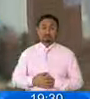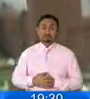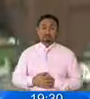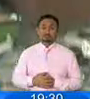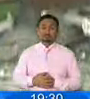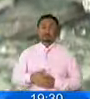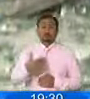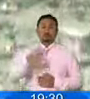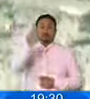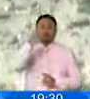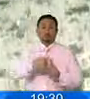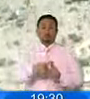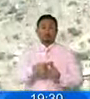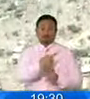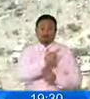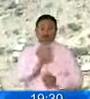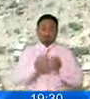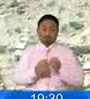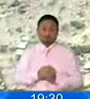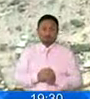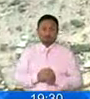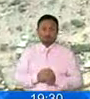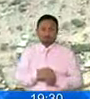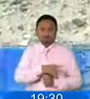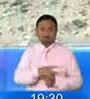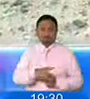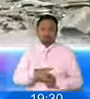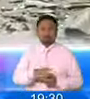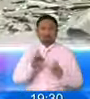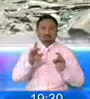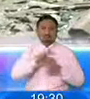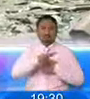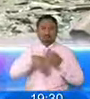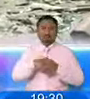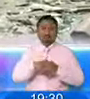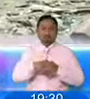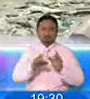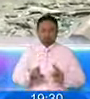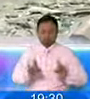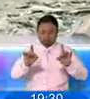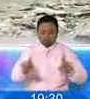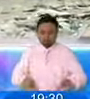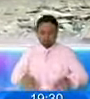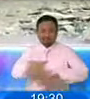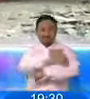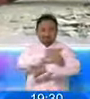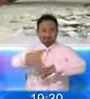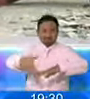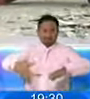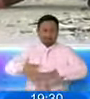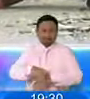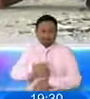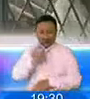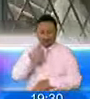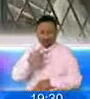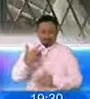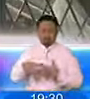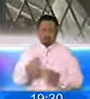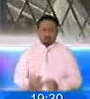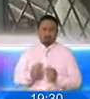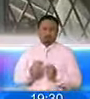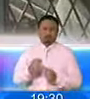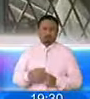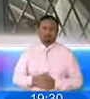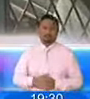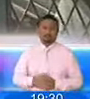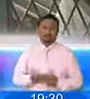A un mes del fatídico episodio, siguen sobre la calzada los vidrios rotos y los fierros retorcidos que dan cuenta de la magnitud de la detonación